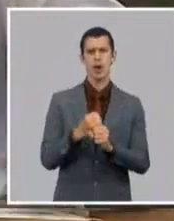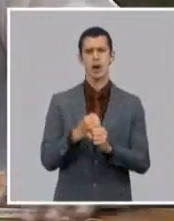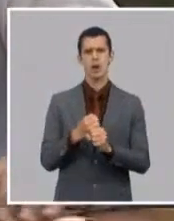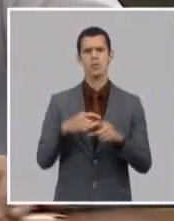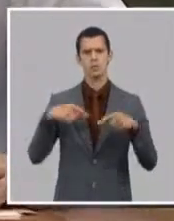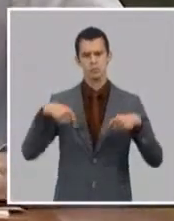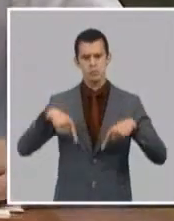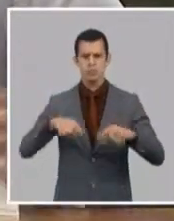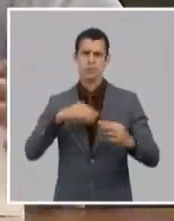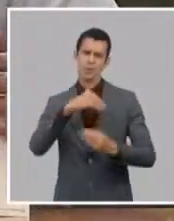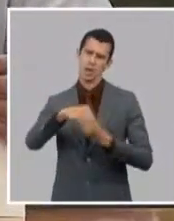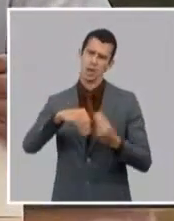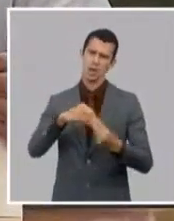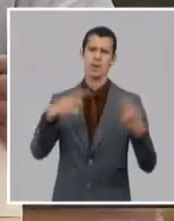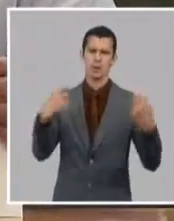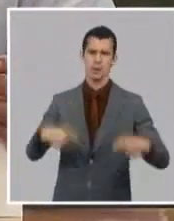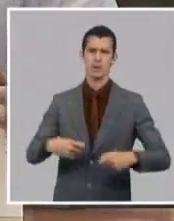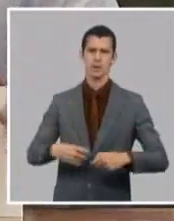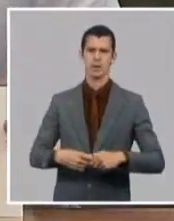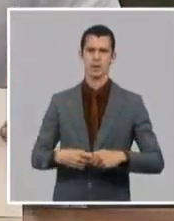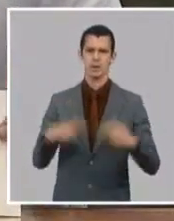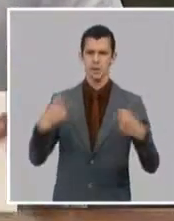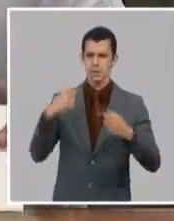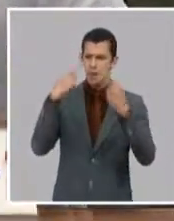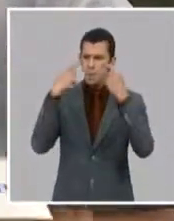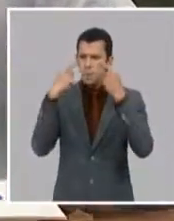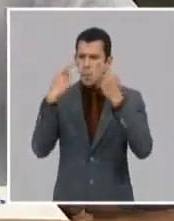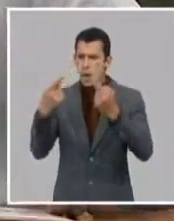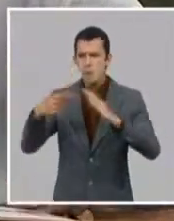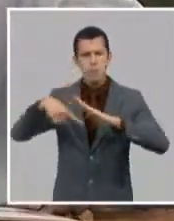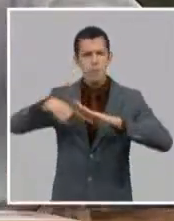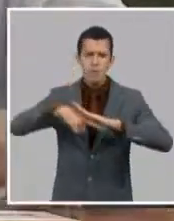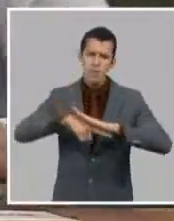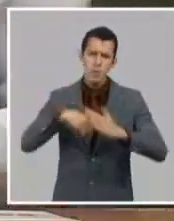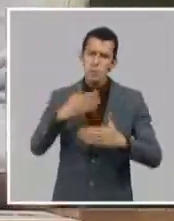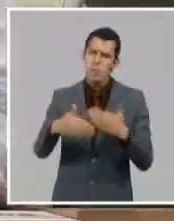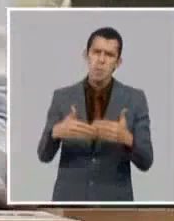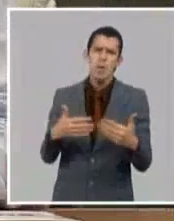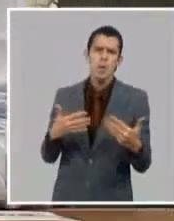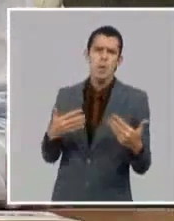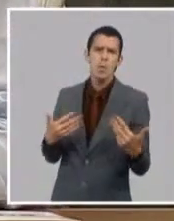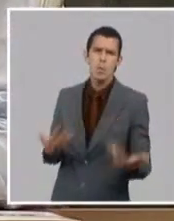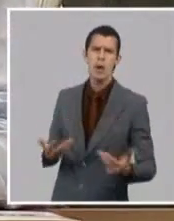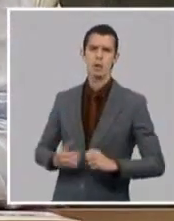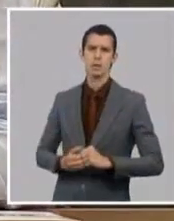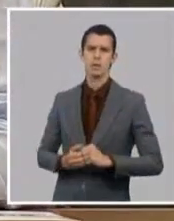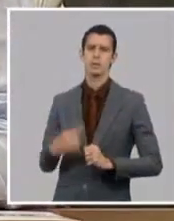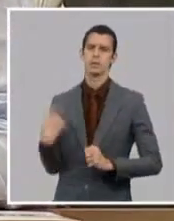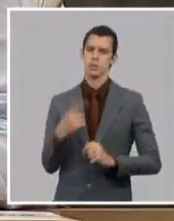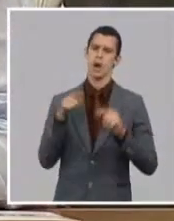esos problemas, de que los podemos resolver, de que los podemos, con un trabajo profundo,